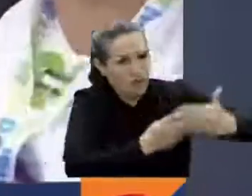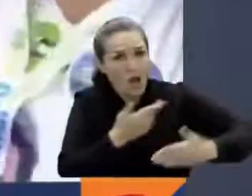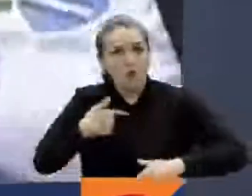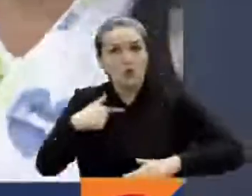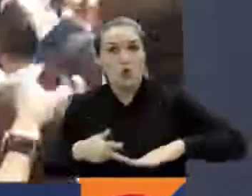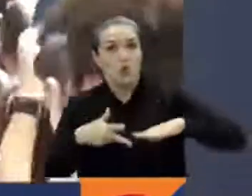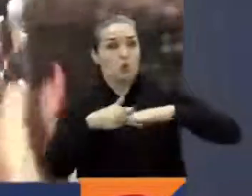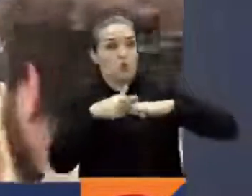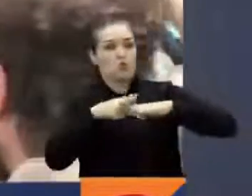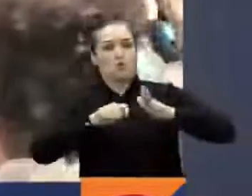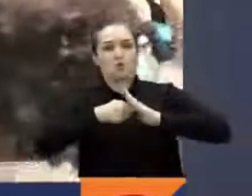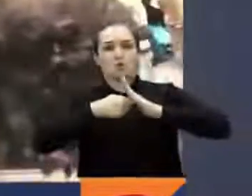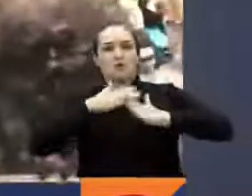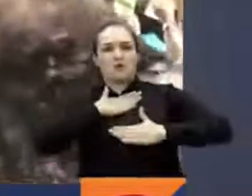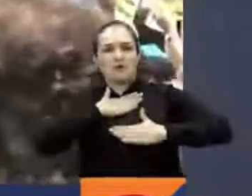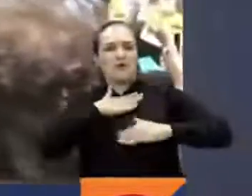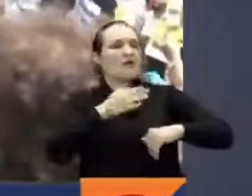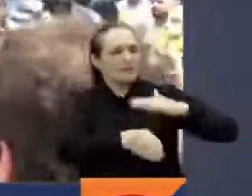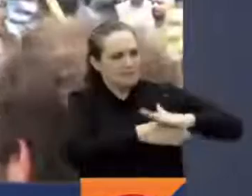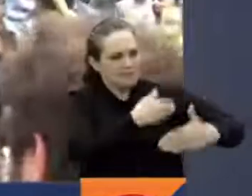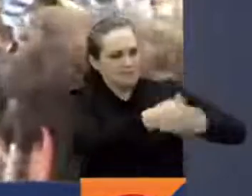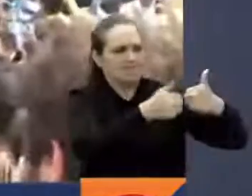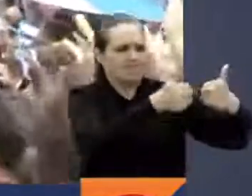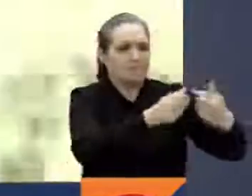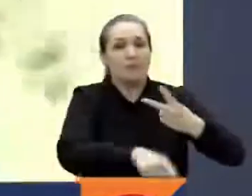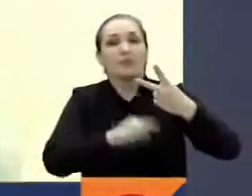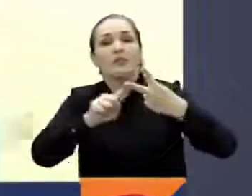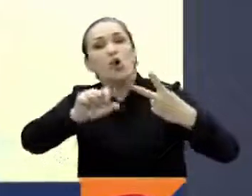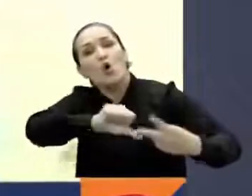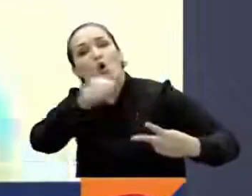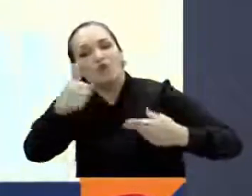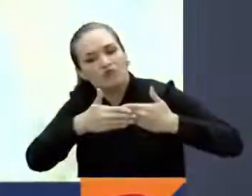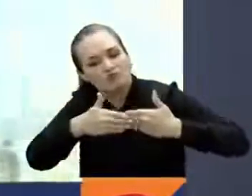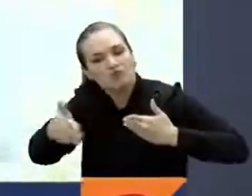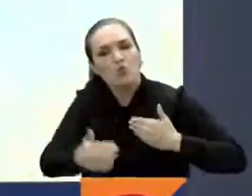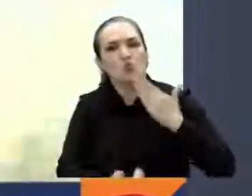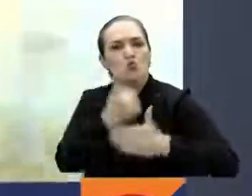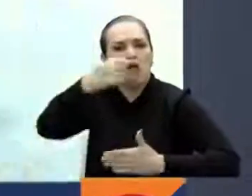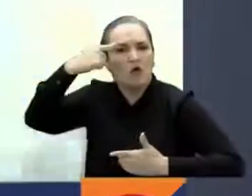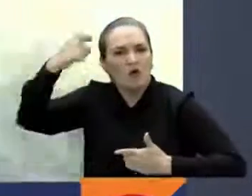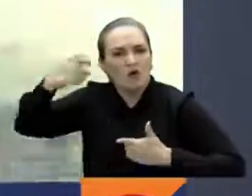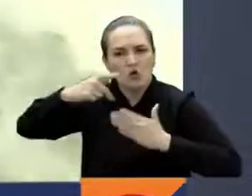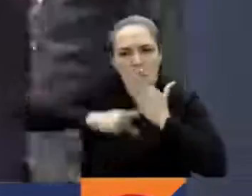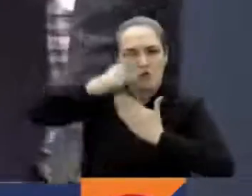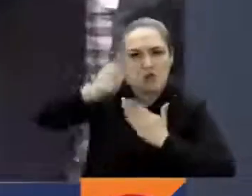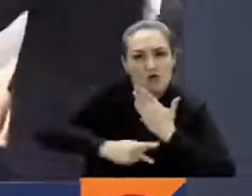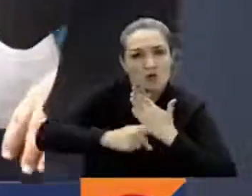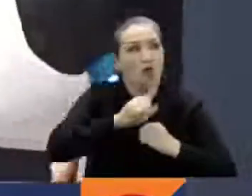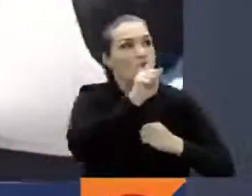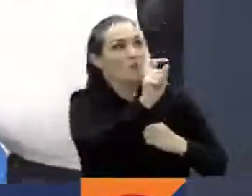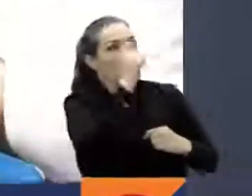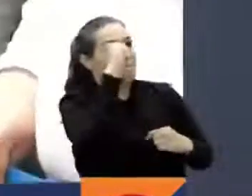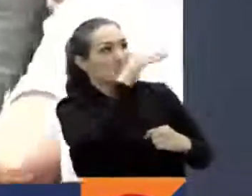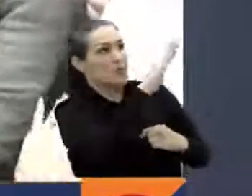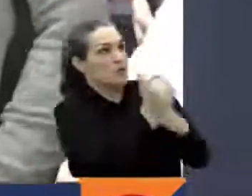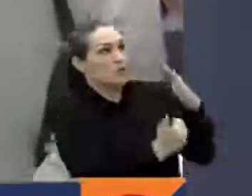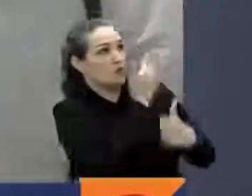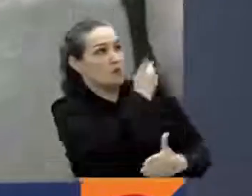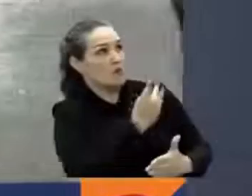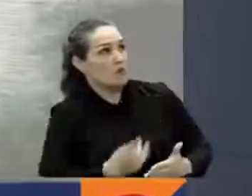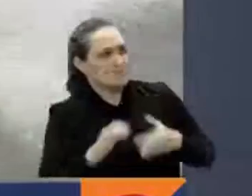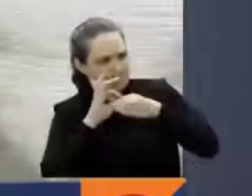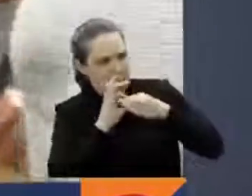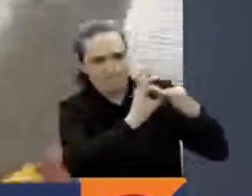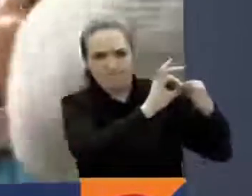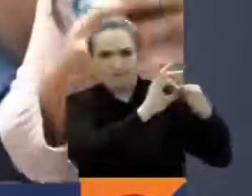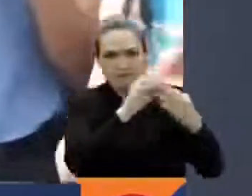suspensión, pero también de los nuevos retos y nuevos proyectos que vendrán para la ciudad tras la llegada de Gustavo Petro como presidente de